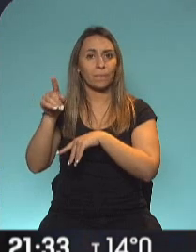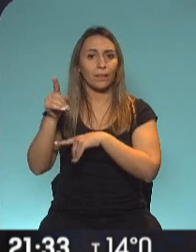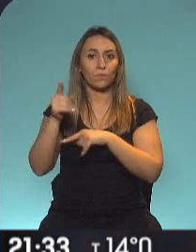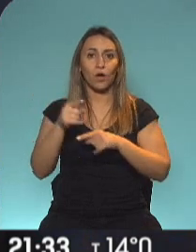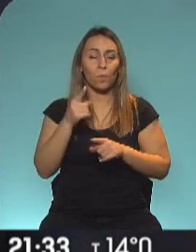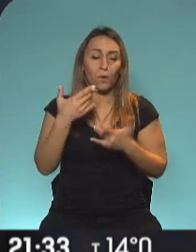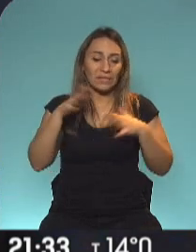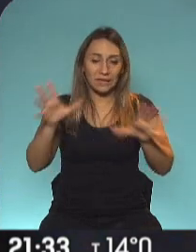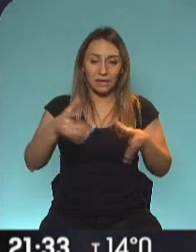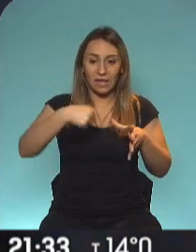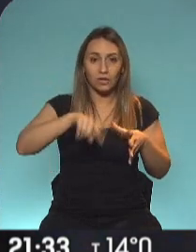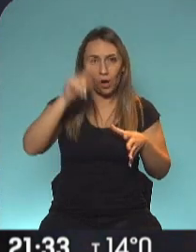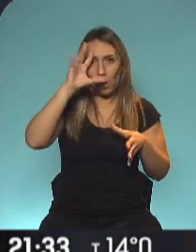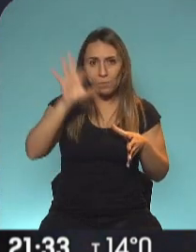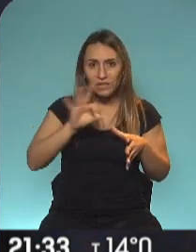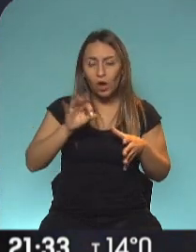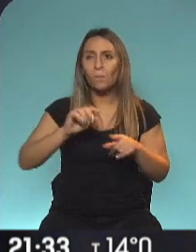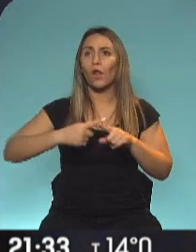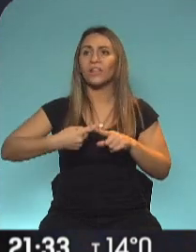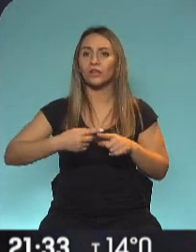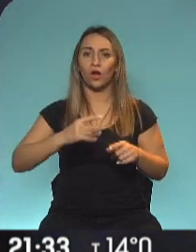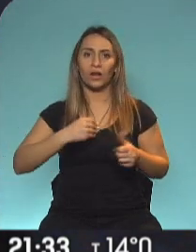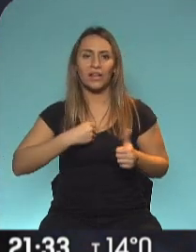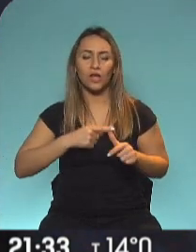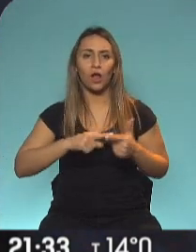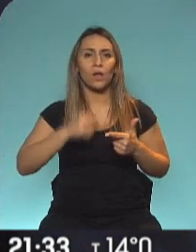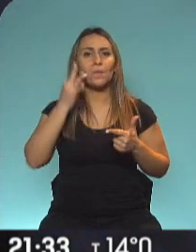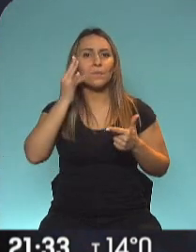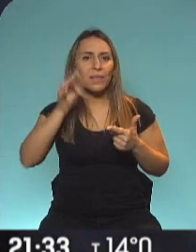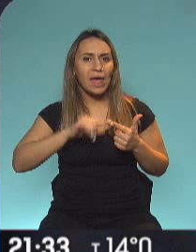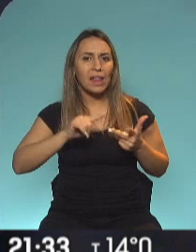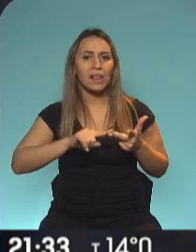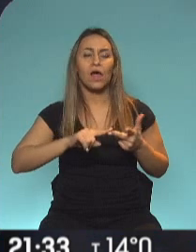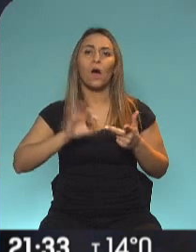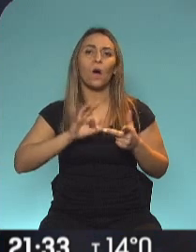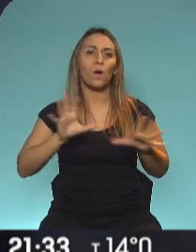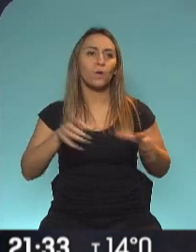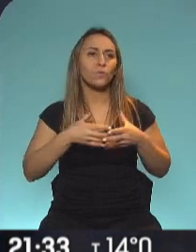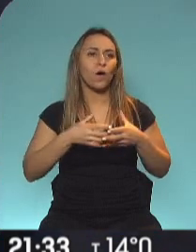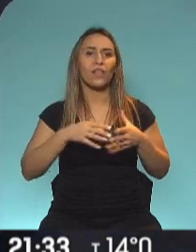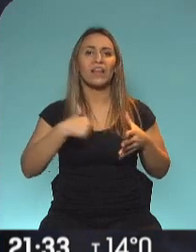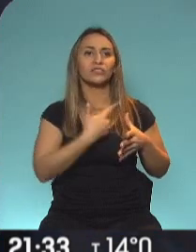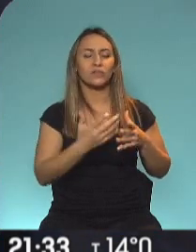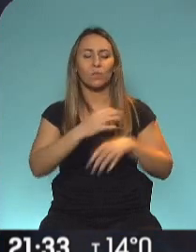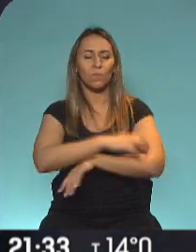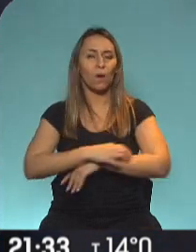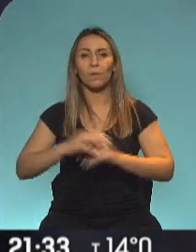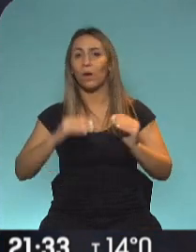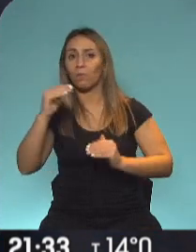opiniones políticas, su religión, su raza, su pertenencia a determinado grupo social no